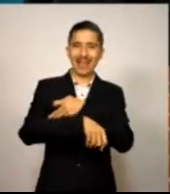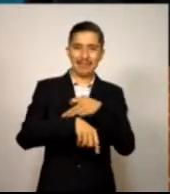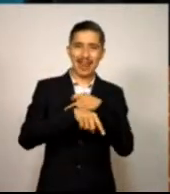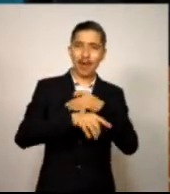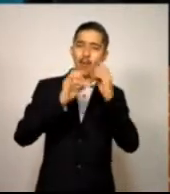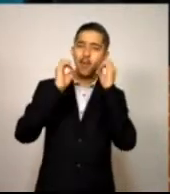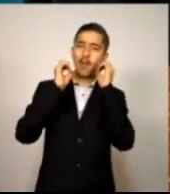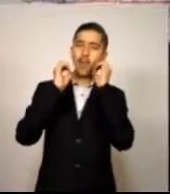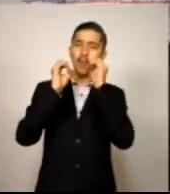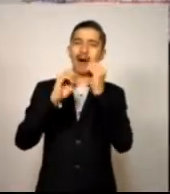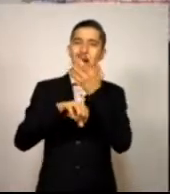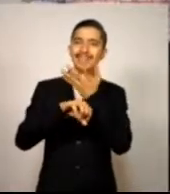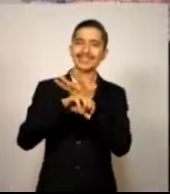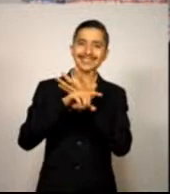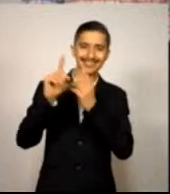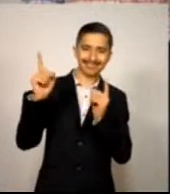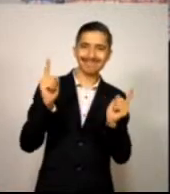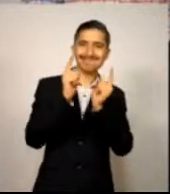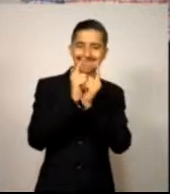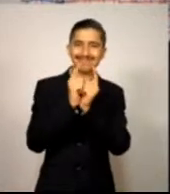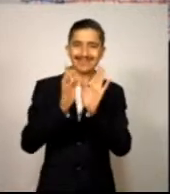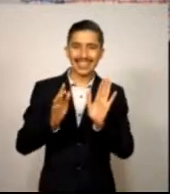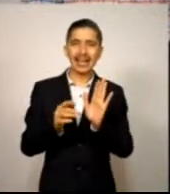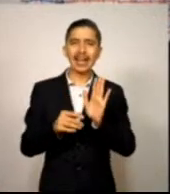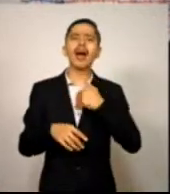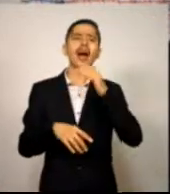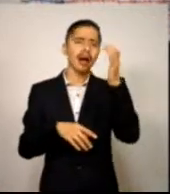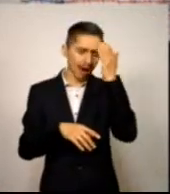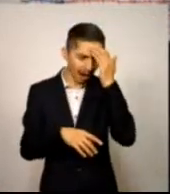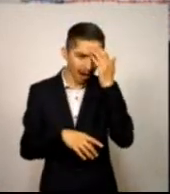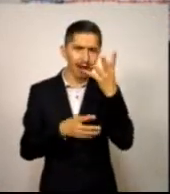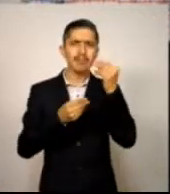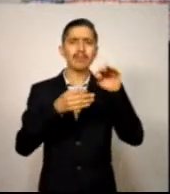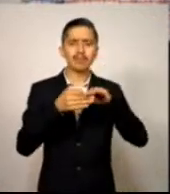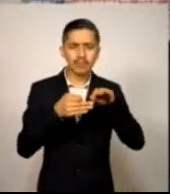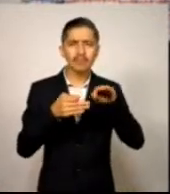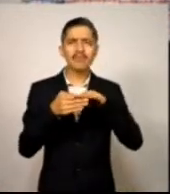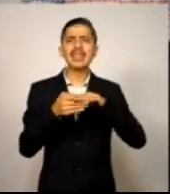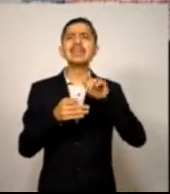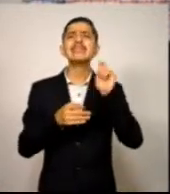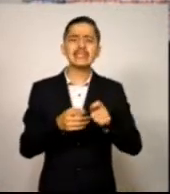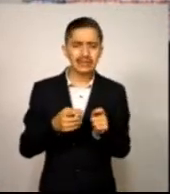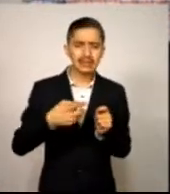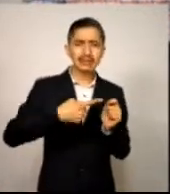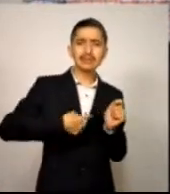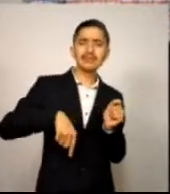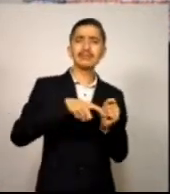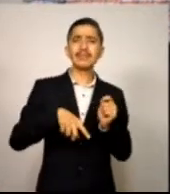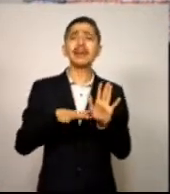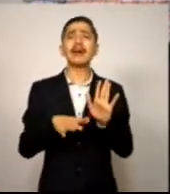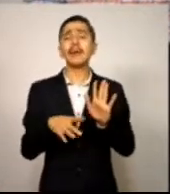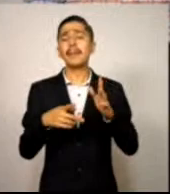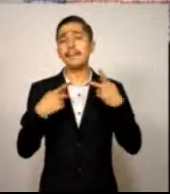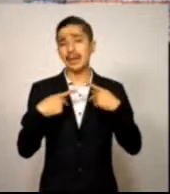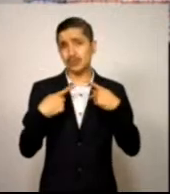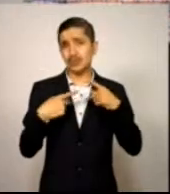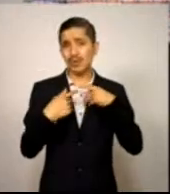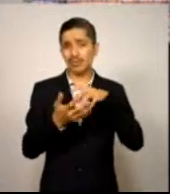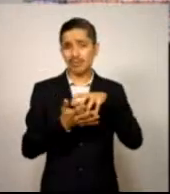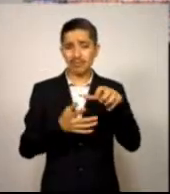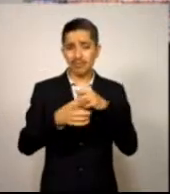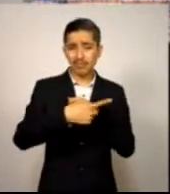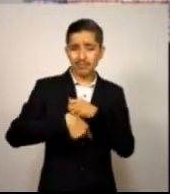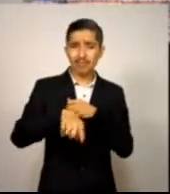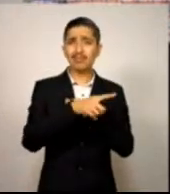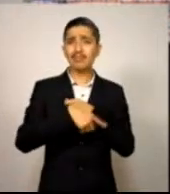palomas mensajeras conozco de manera frecuente permanente la inquietud